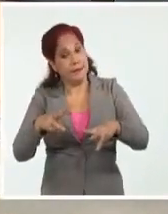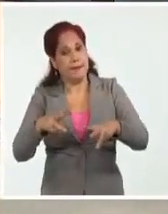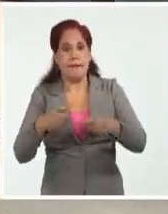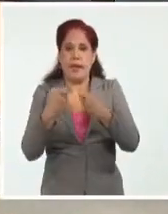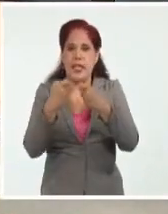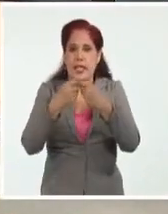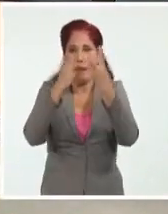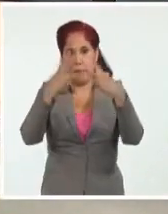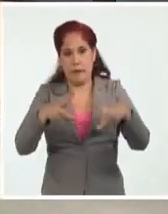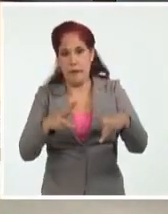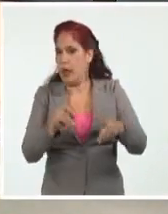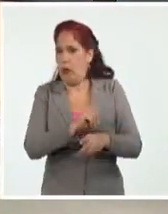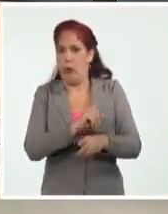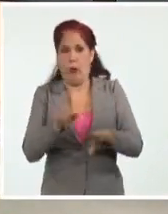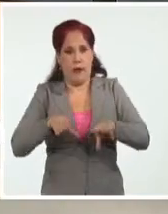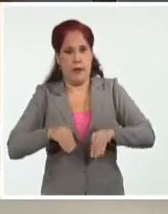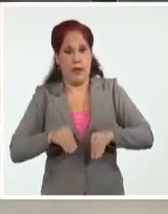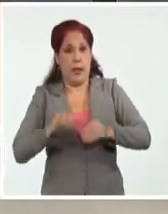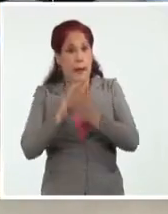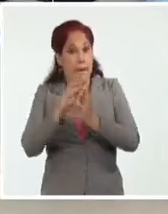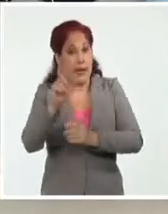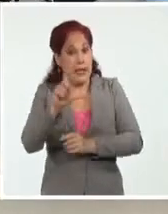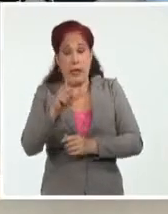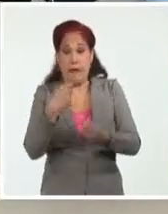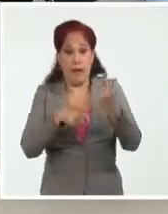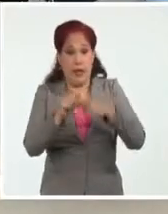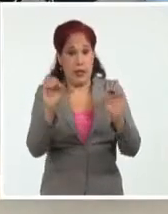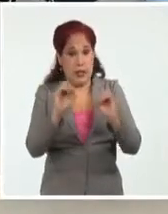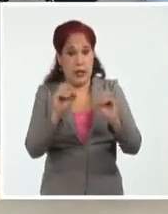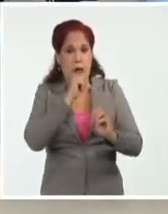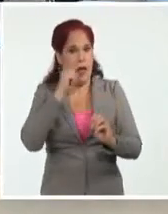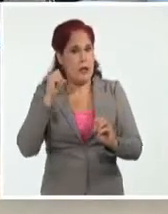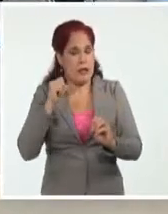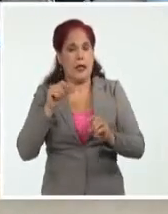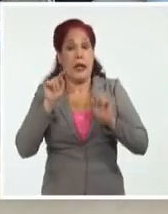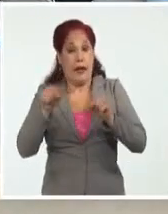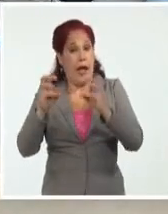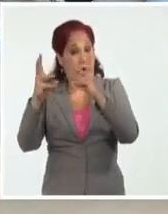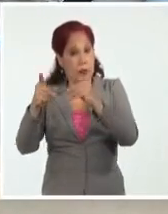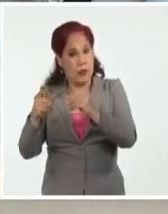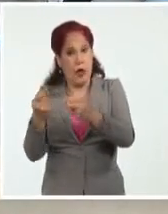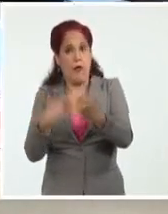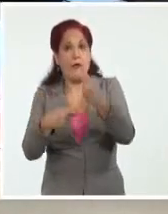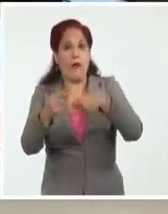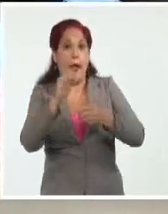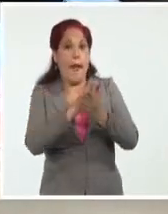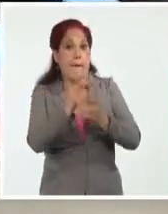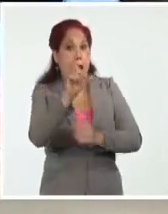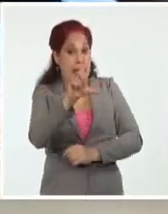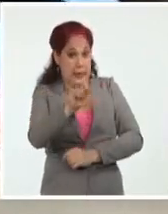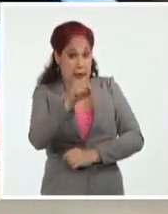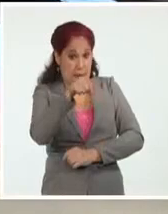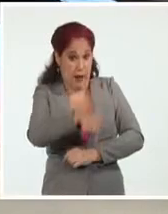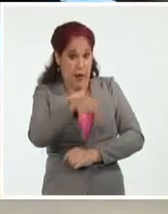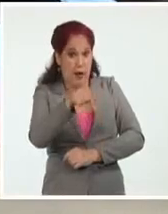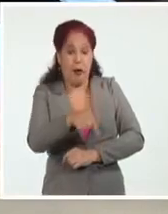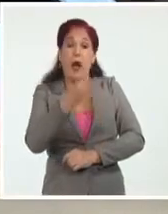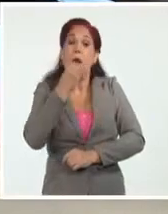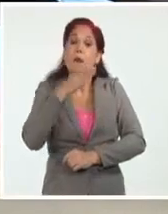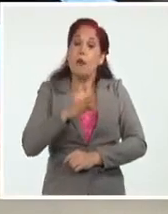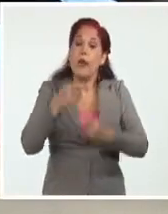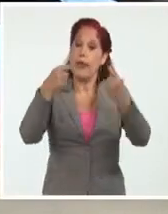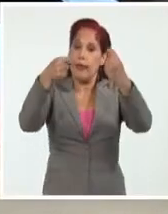las redes sociales. E informó que, por el contrario, como resultado de la venta en esos establecimientos, fue posible